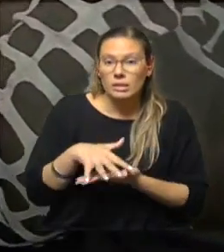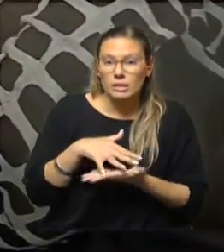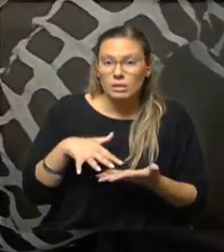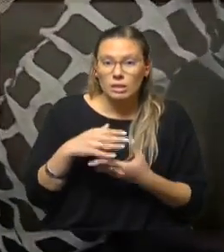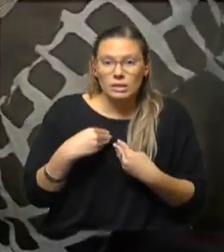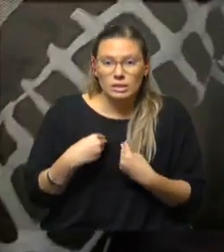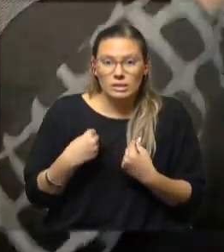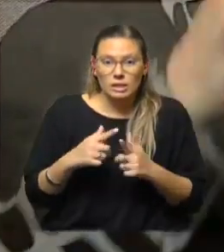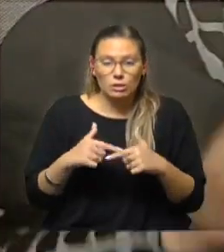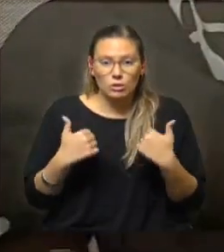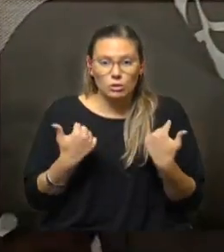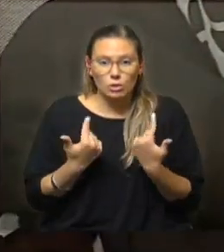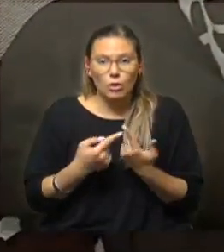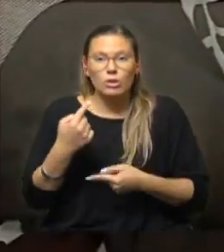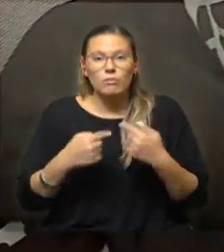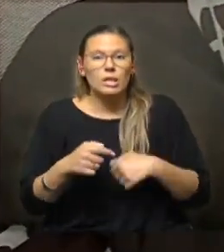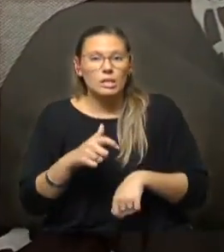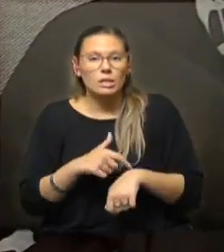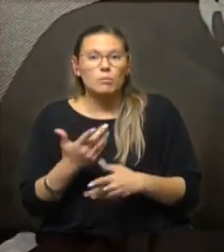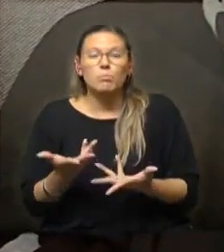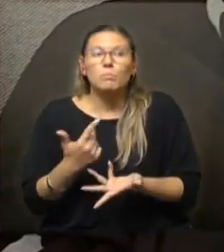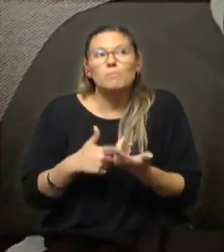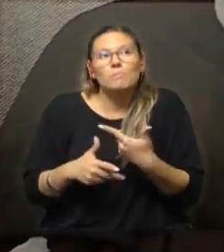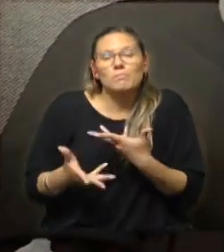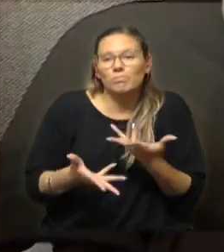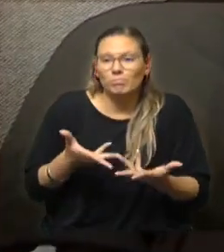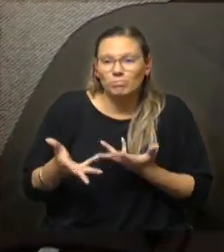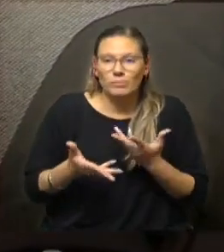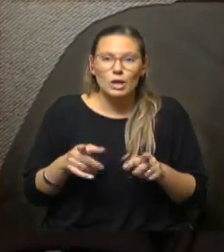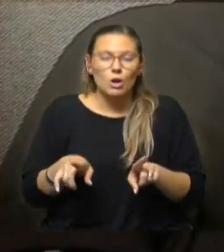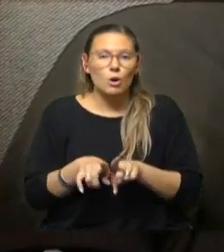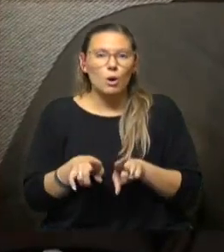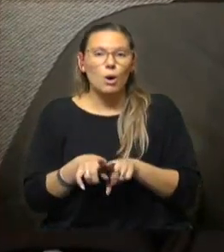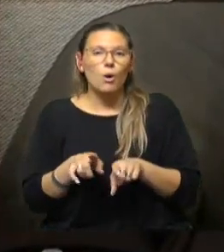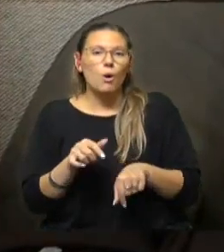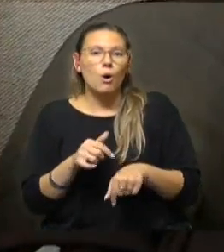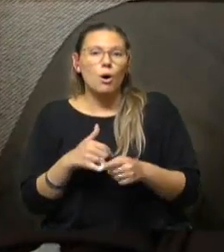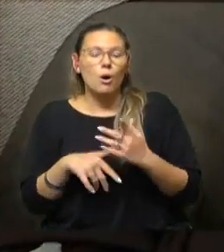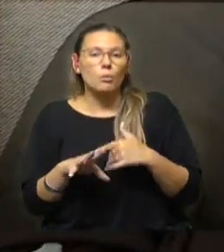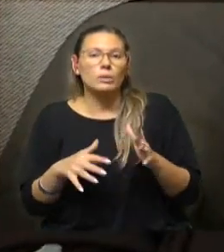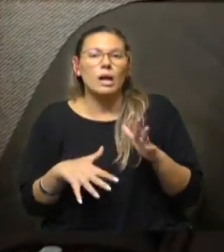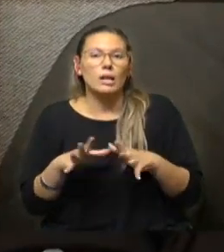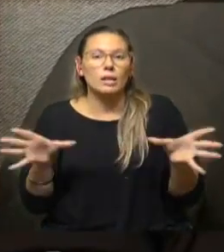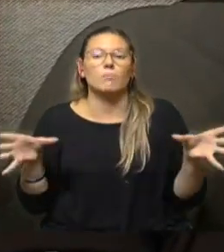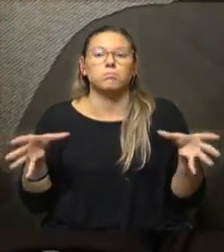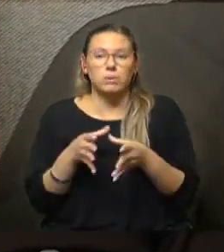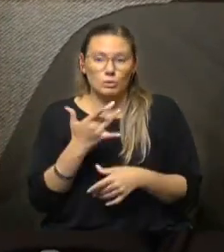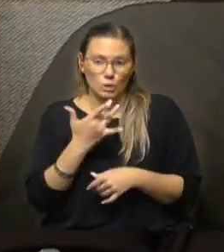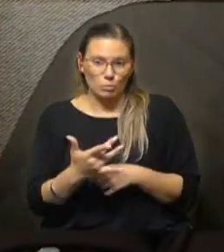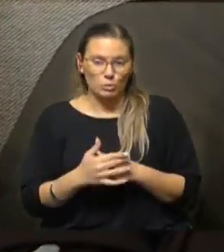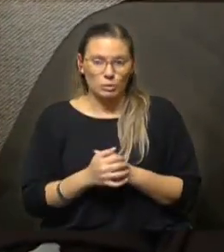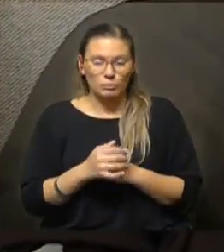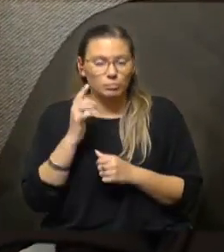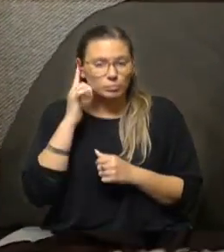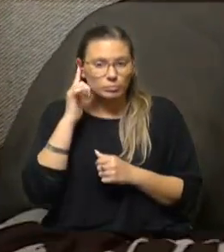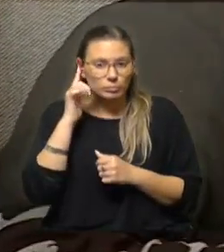um rodamuinho dos tempos, é como se o tempo parasse para fazer uma grande reunião de beleza.